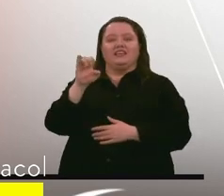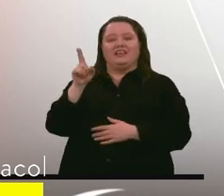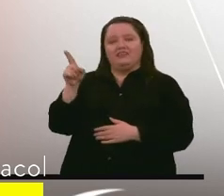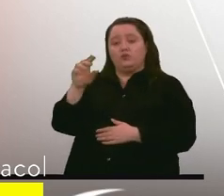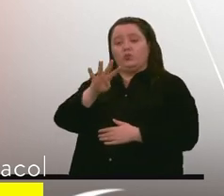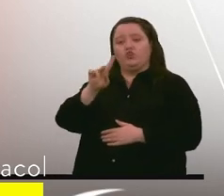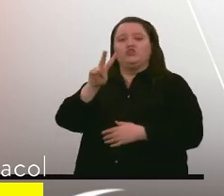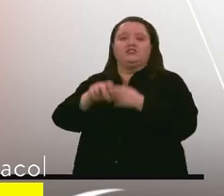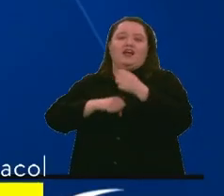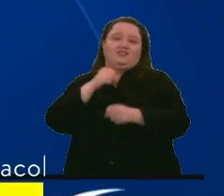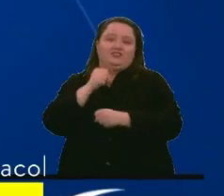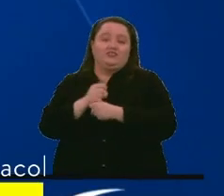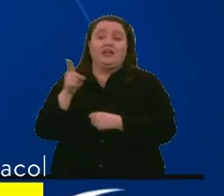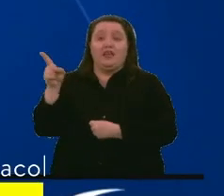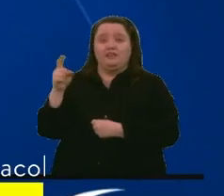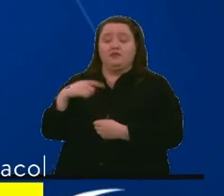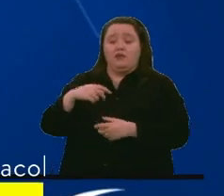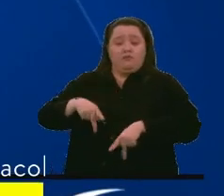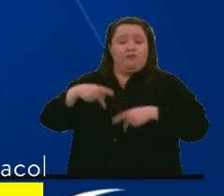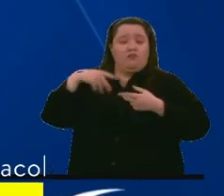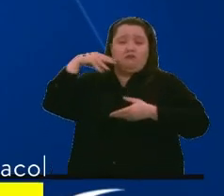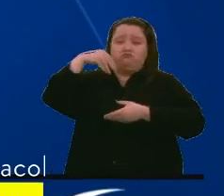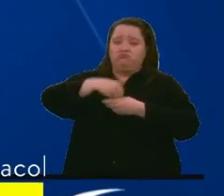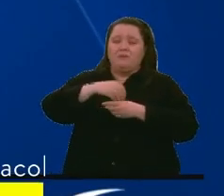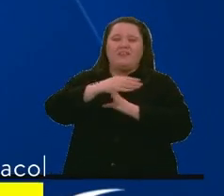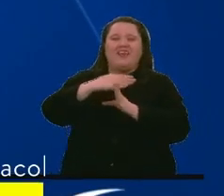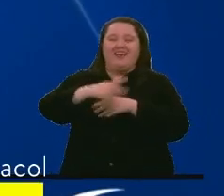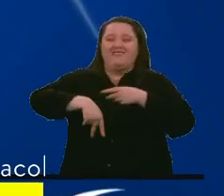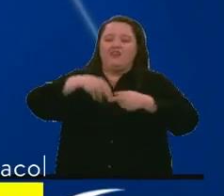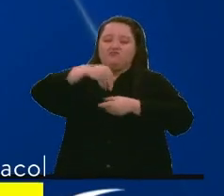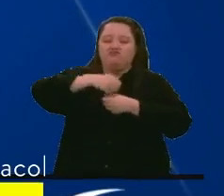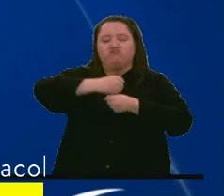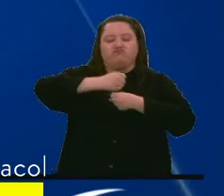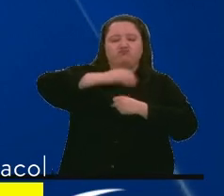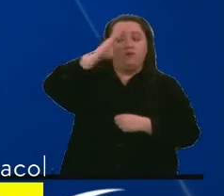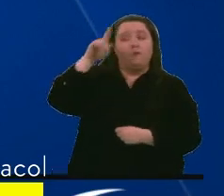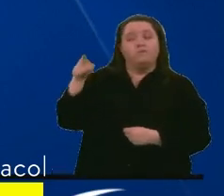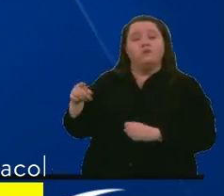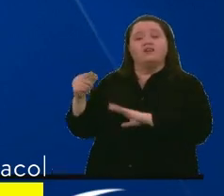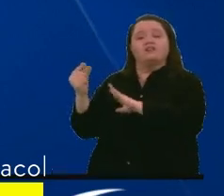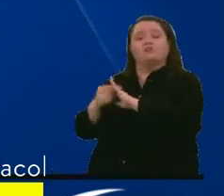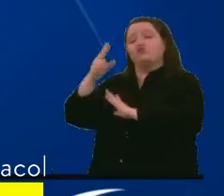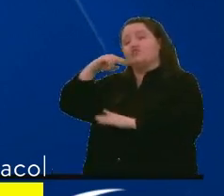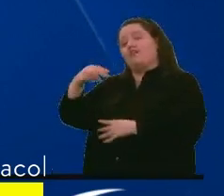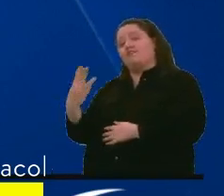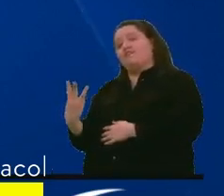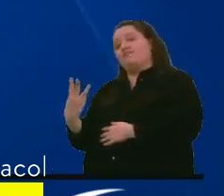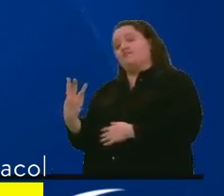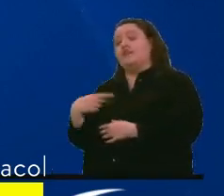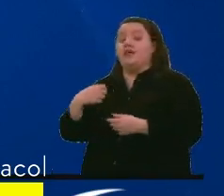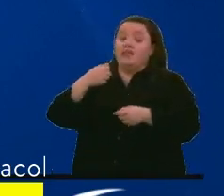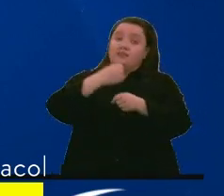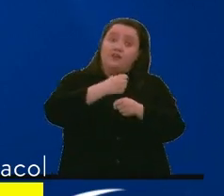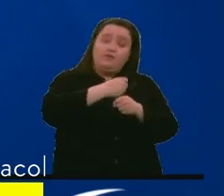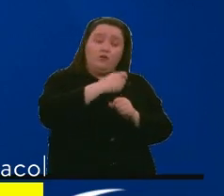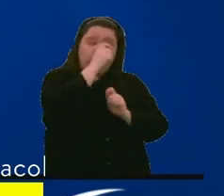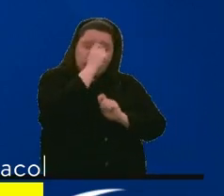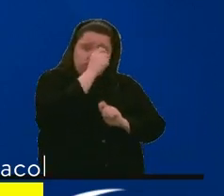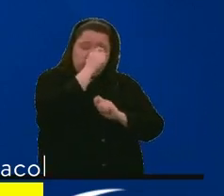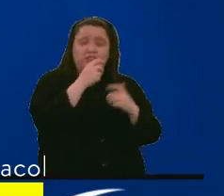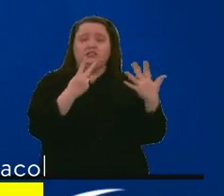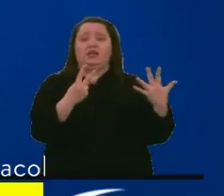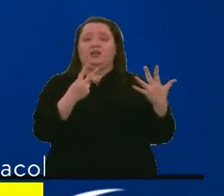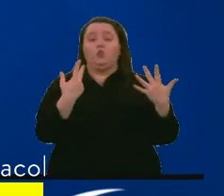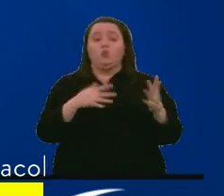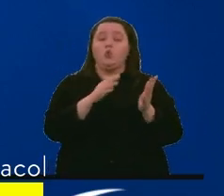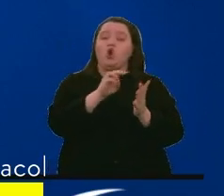42 años de edad, llevaba la mitad de su vida en la institución. En casa tenía una esposa y 3 hijos. En el trabajo, 7 condecoraciones y